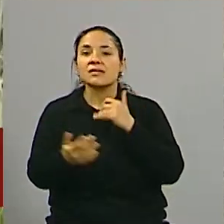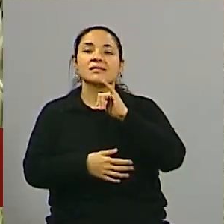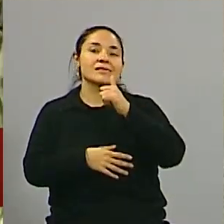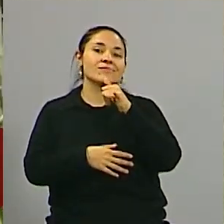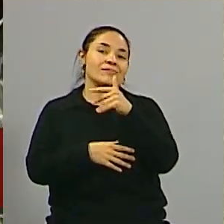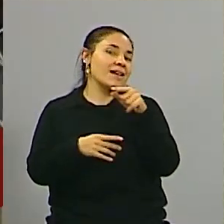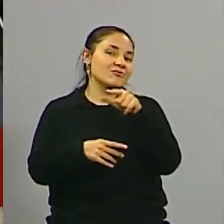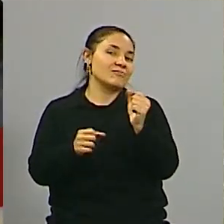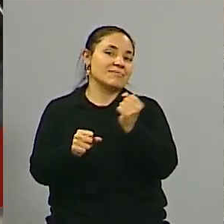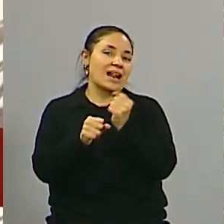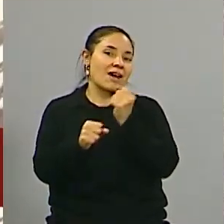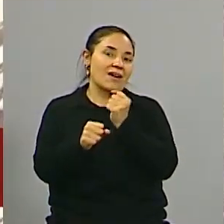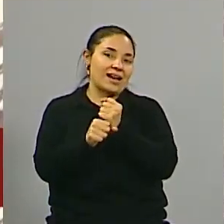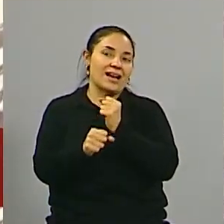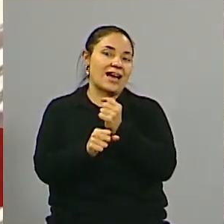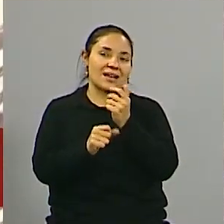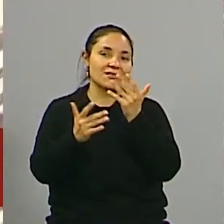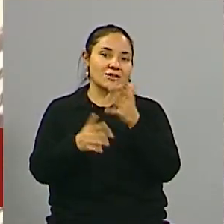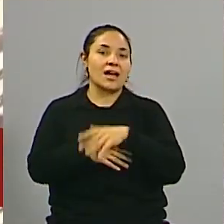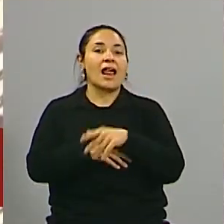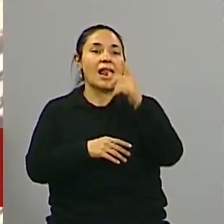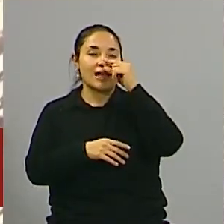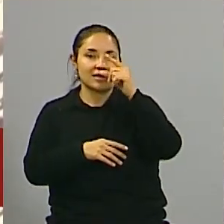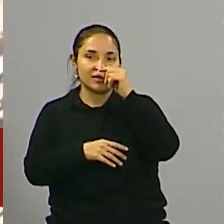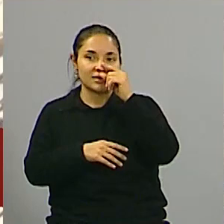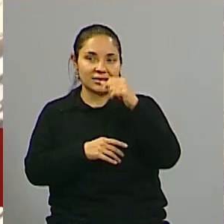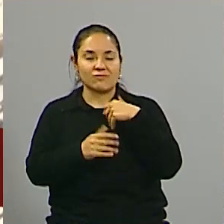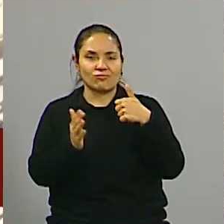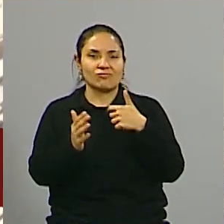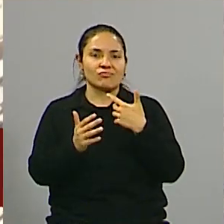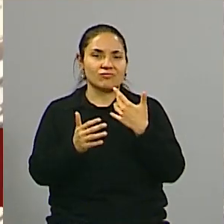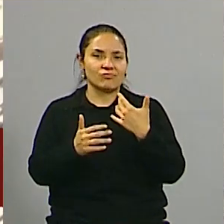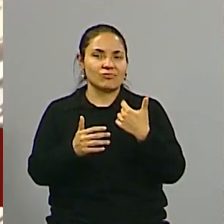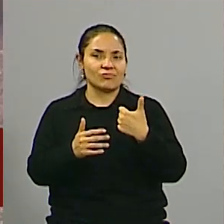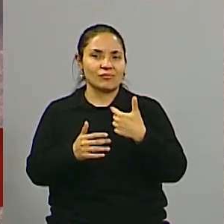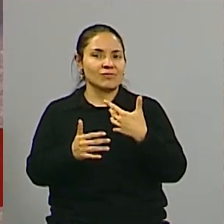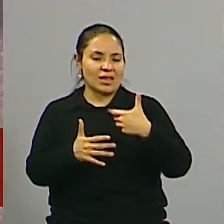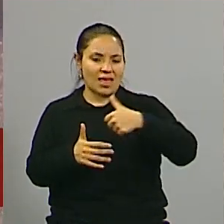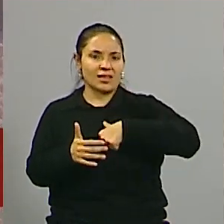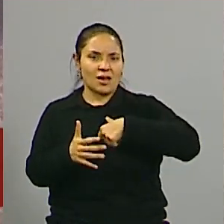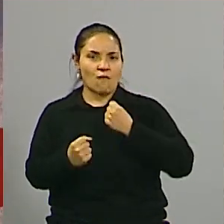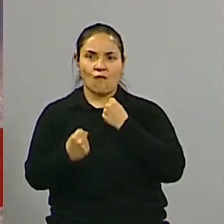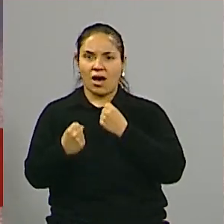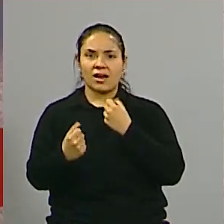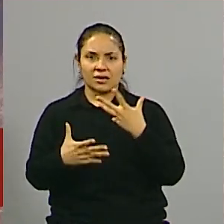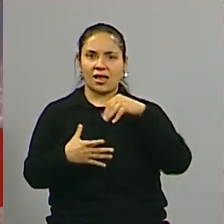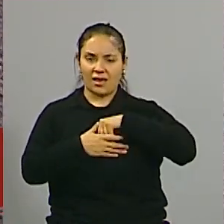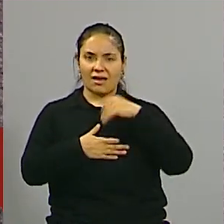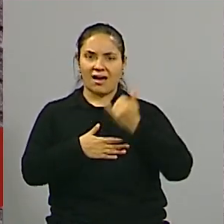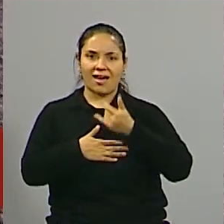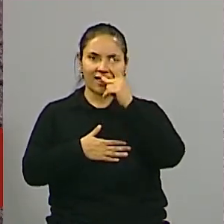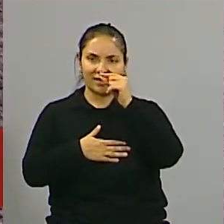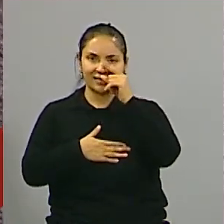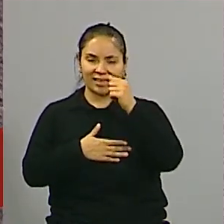Sí, los lacerinos y las lacerinas tenemos una identidad muy fuerte con nuestro departamento. Y yo digo siempre que